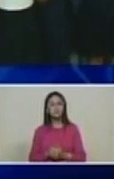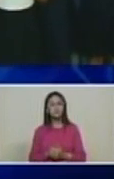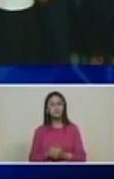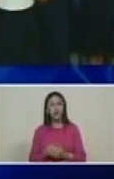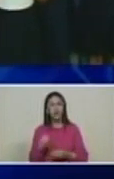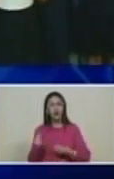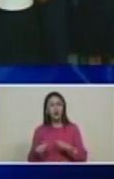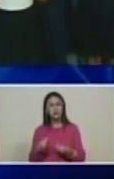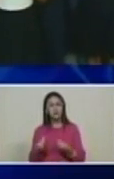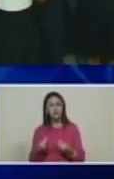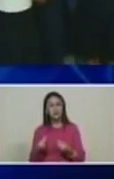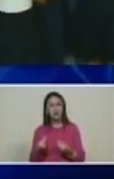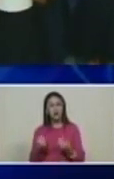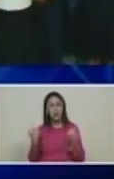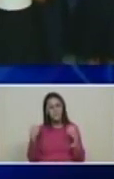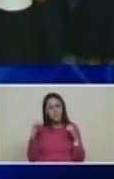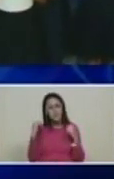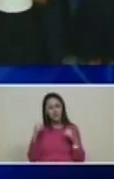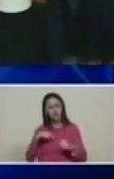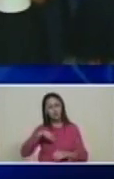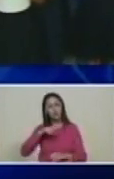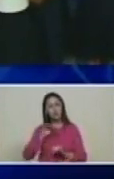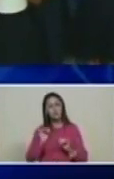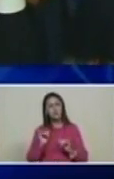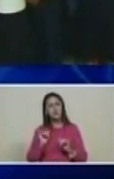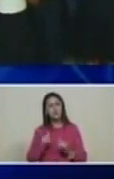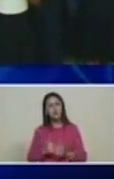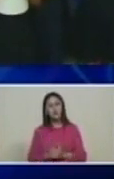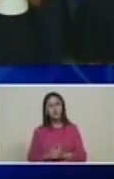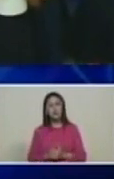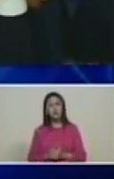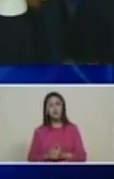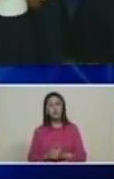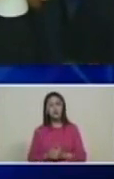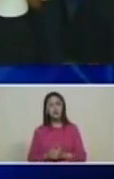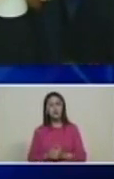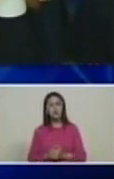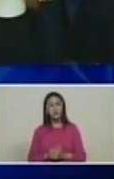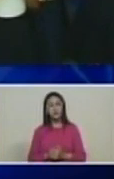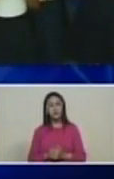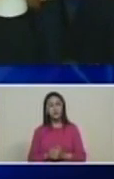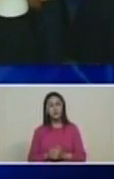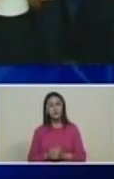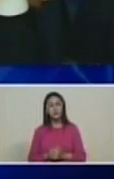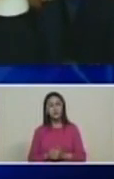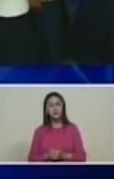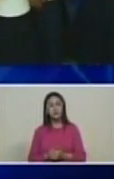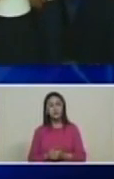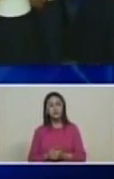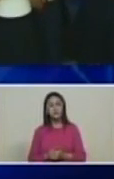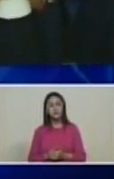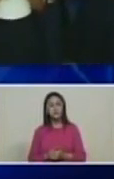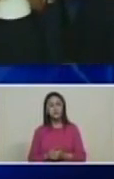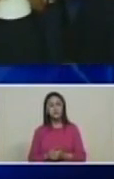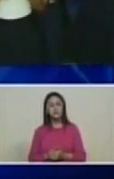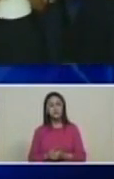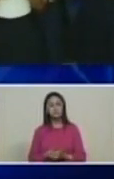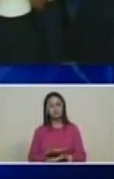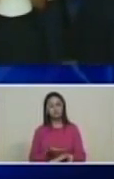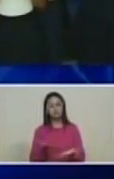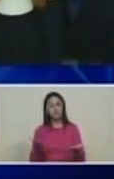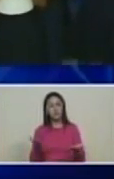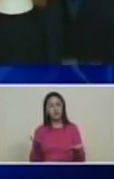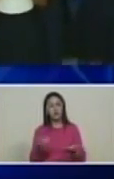hacer aprendiendo. Una gran máxima de Simón Rodríguez, el Sócrates de América, el Sócrates